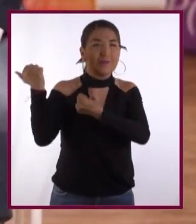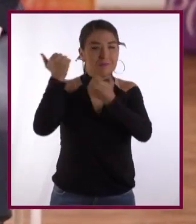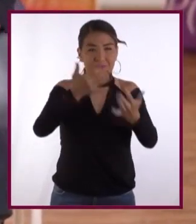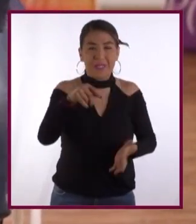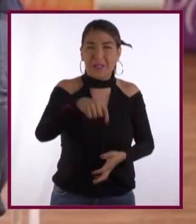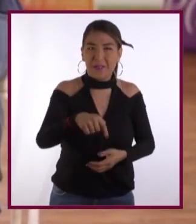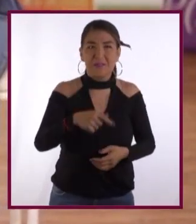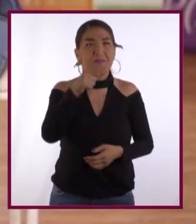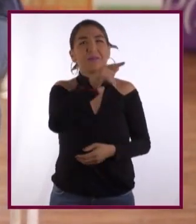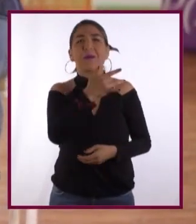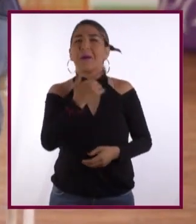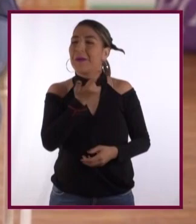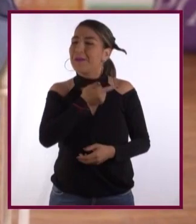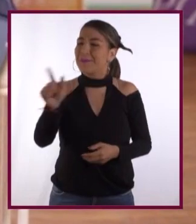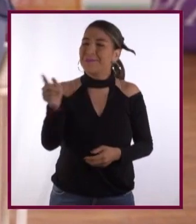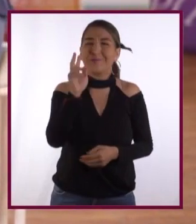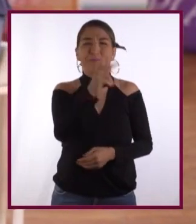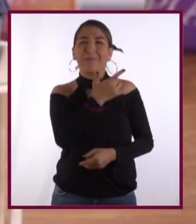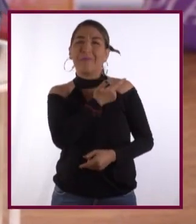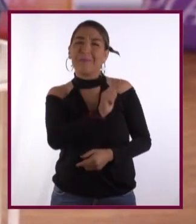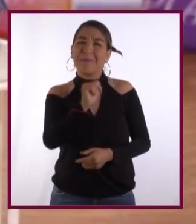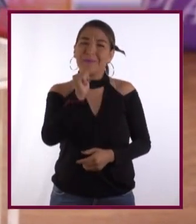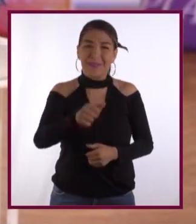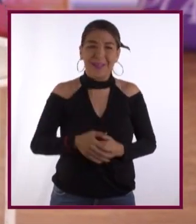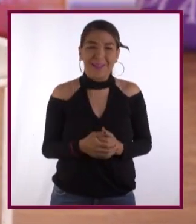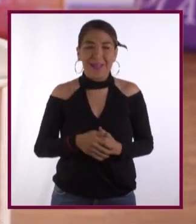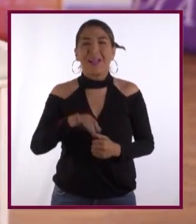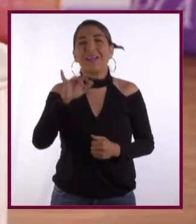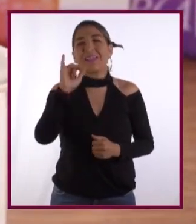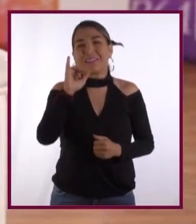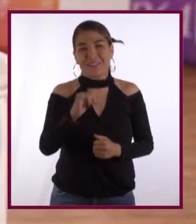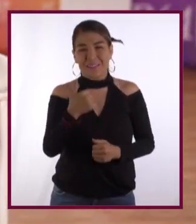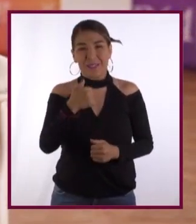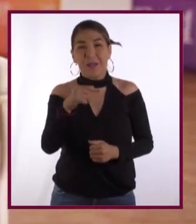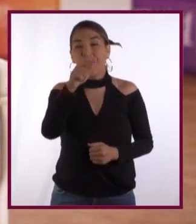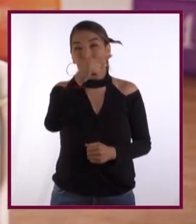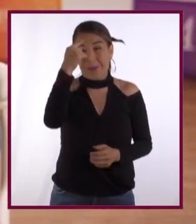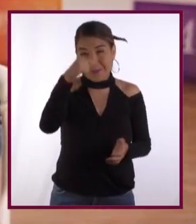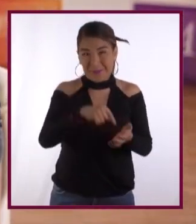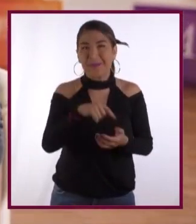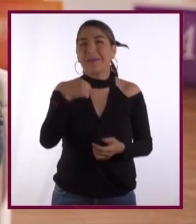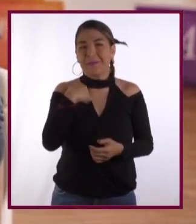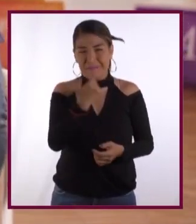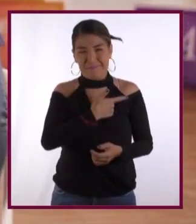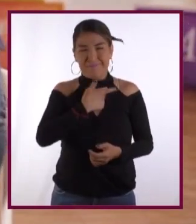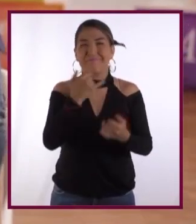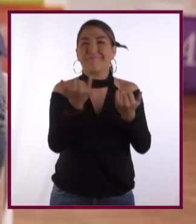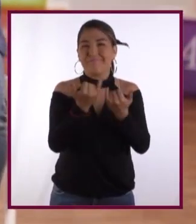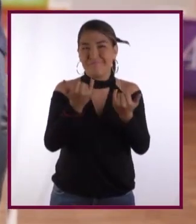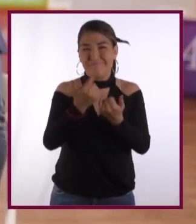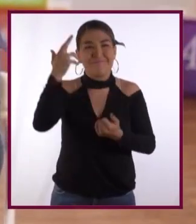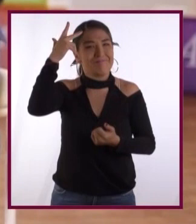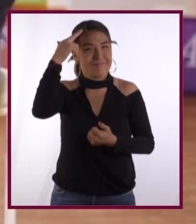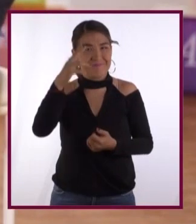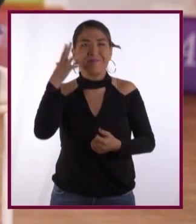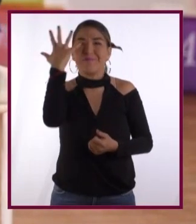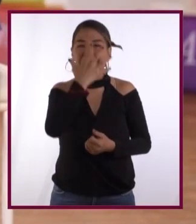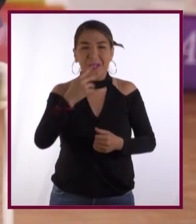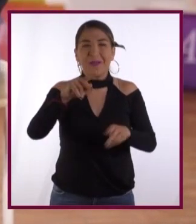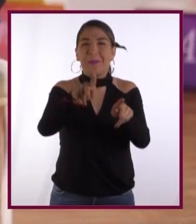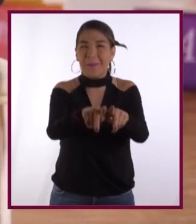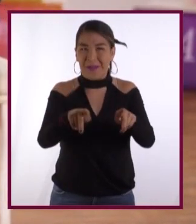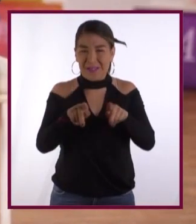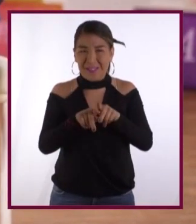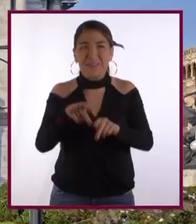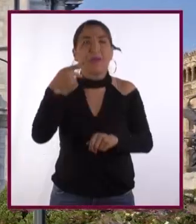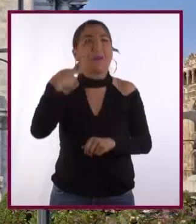Ciudad de México y no te veo muy enamorado de ese edificio. No, bueno, no me malinterpretes. Claro que Bellas Artes también me